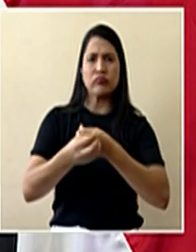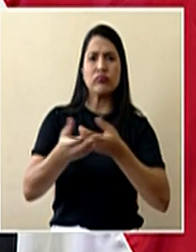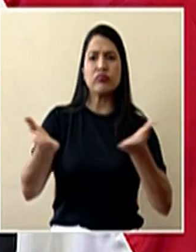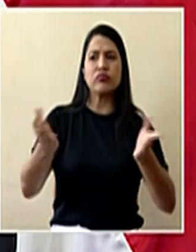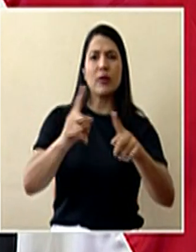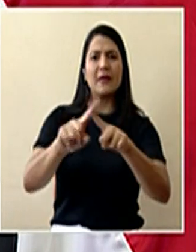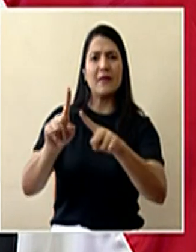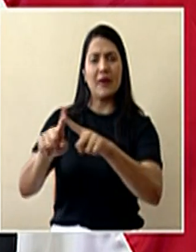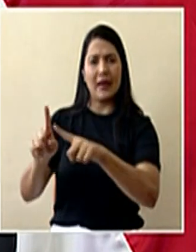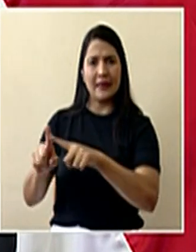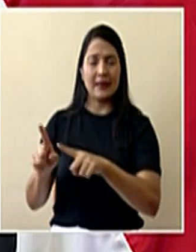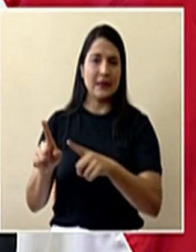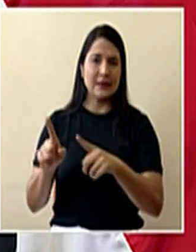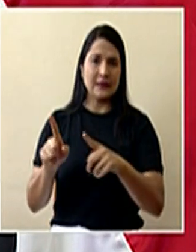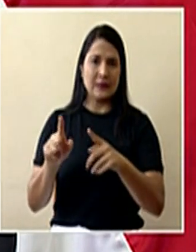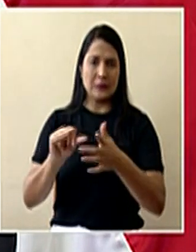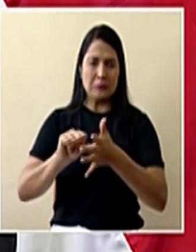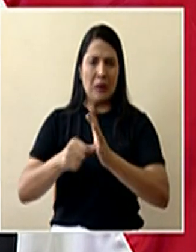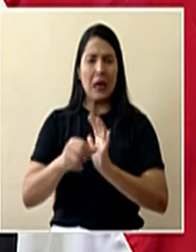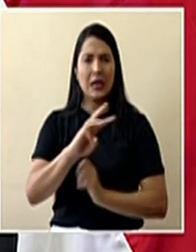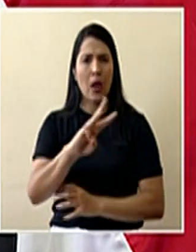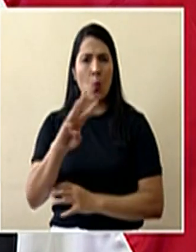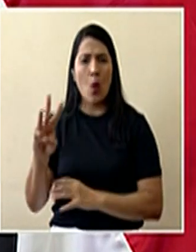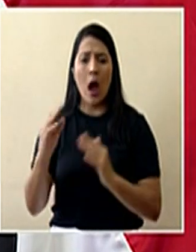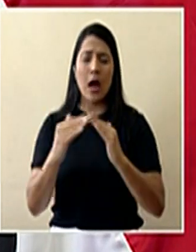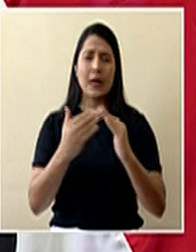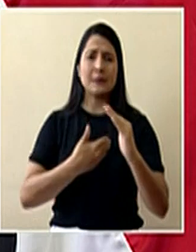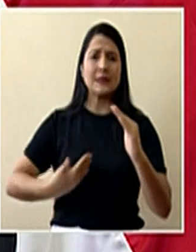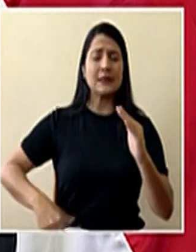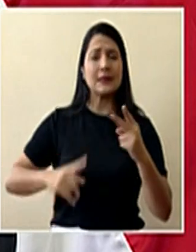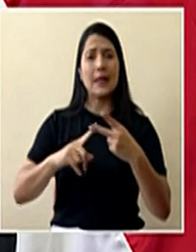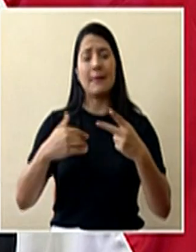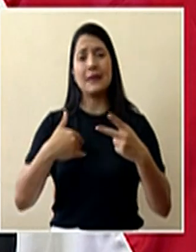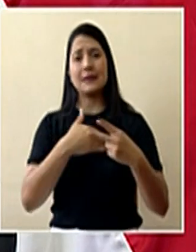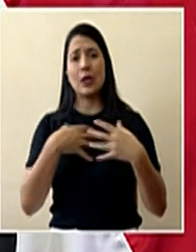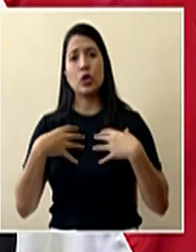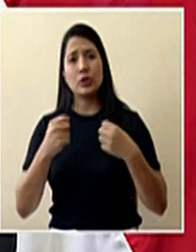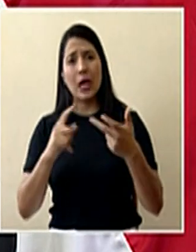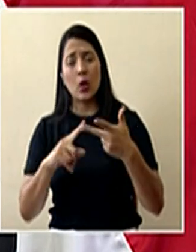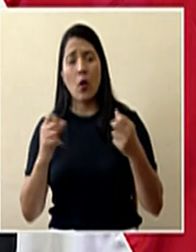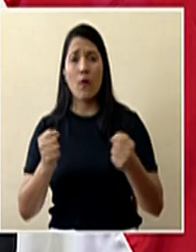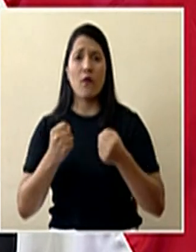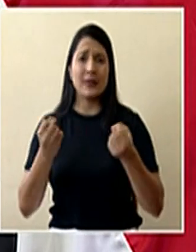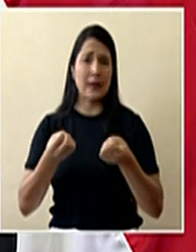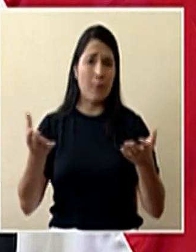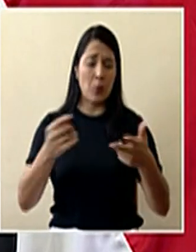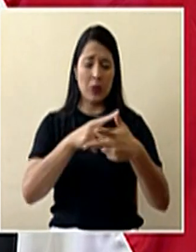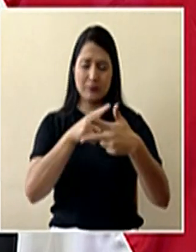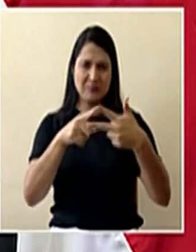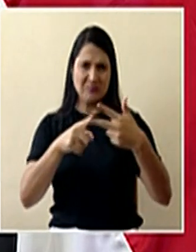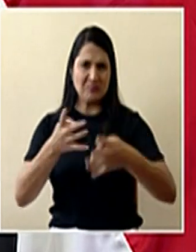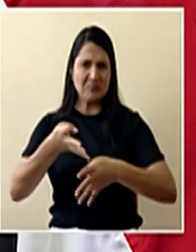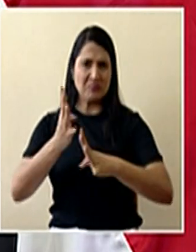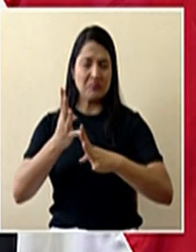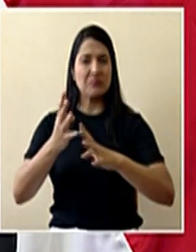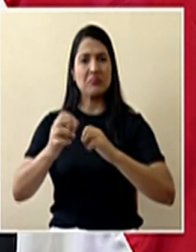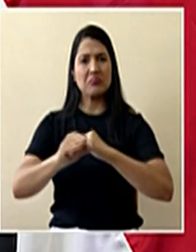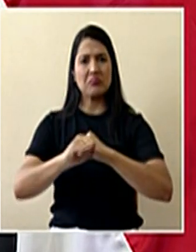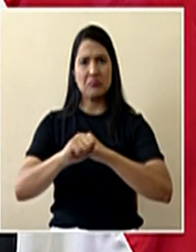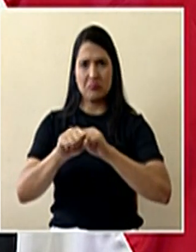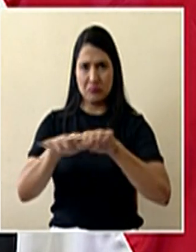de los diferentes medios de comunicación, Casa Presidencial, Ministerio de Salud, Fuerza Pública, etcétera. Tenemos un promedio